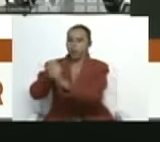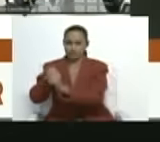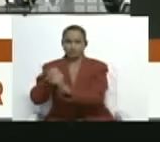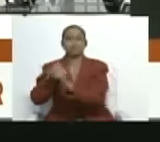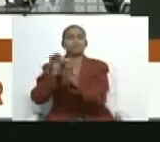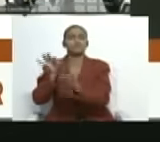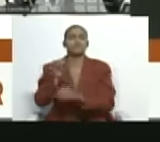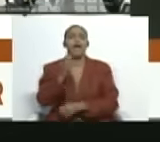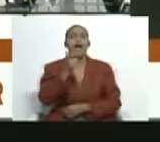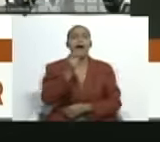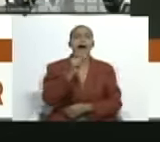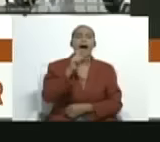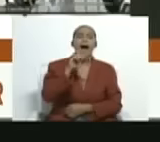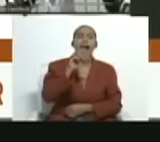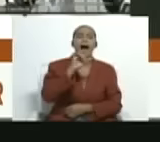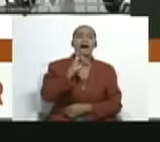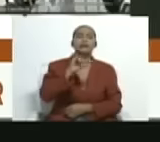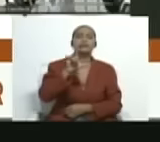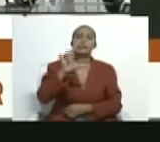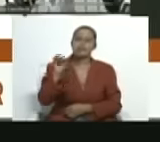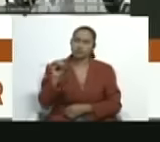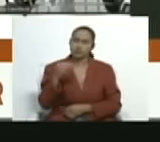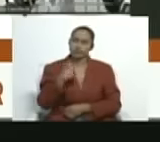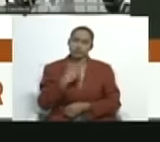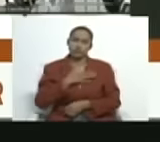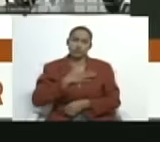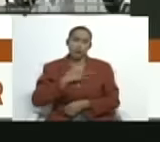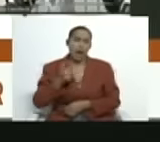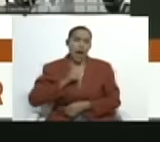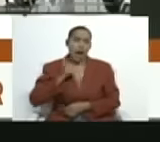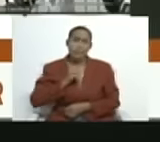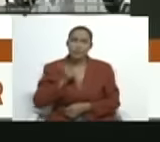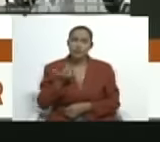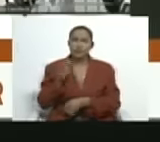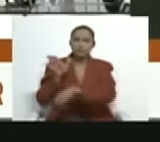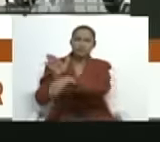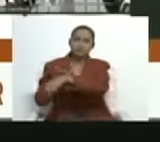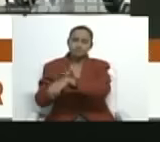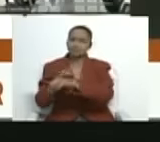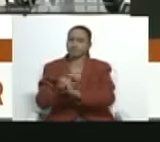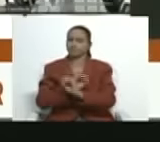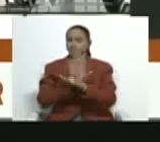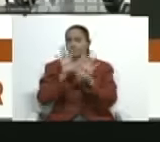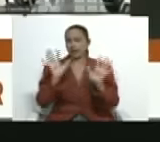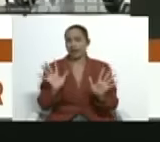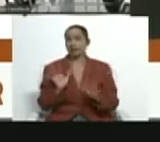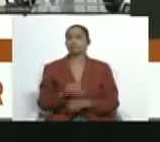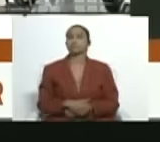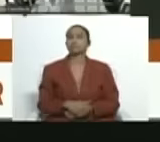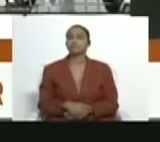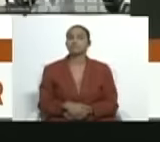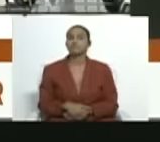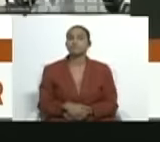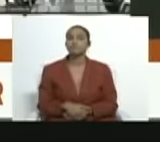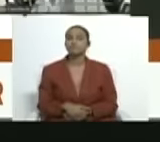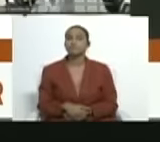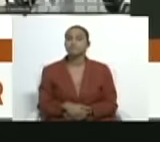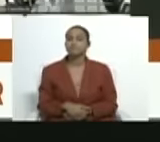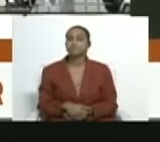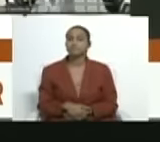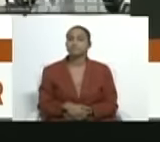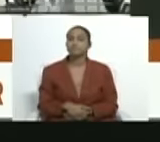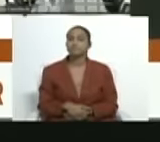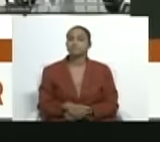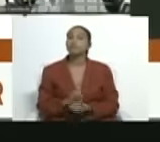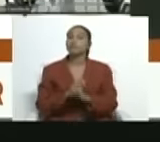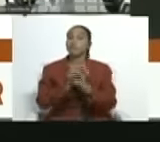mismo. Aprovecho esta ocasión para dejar clara nuestra enérgica condena ante cualquier